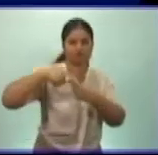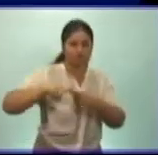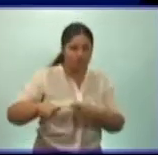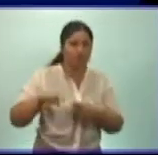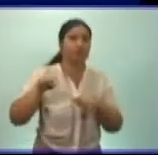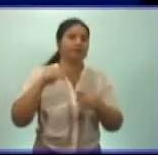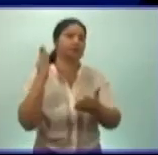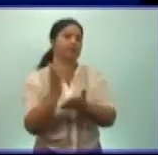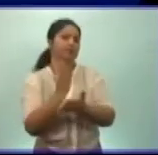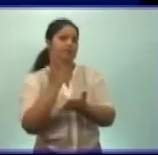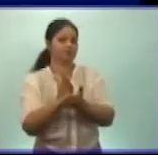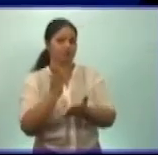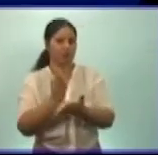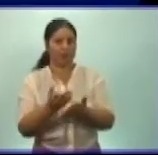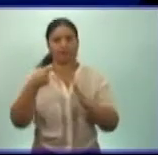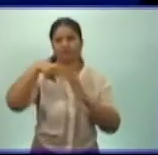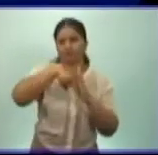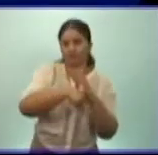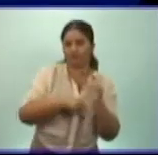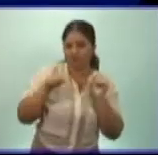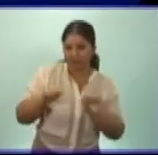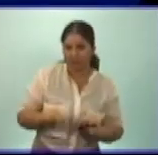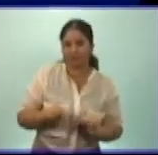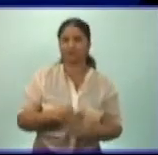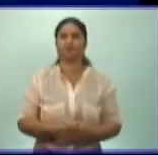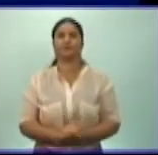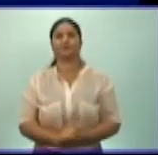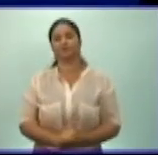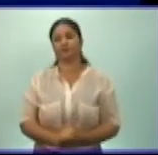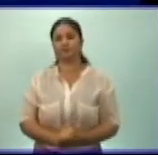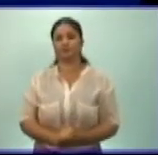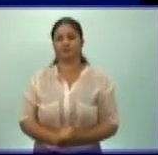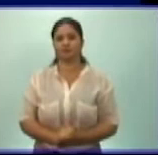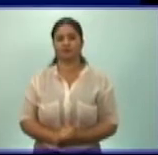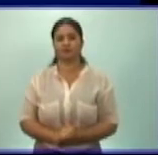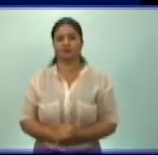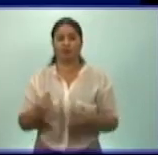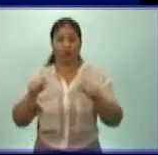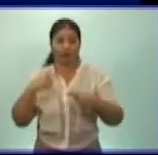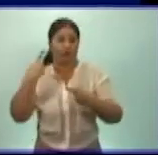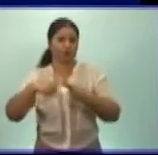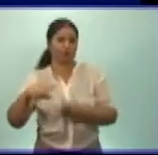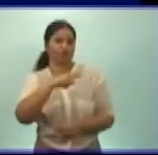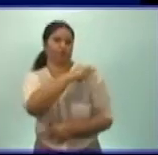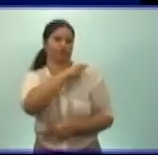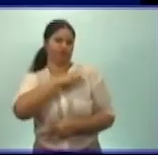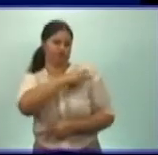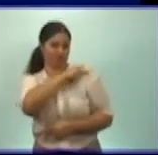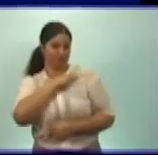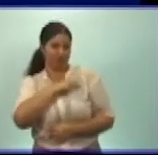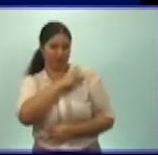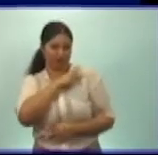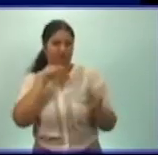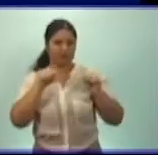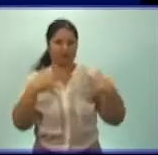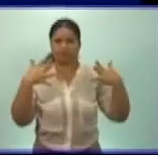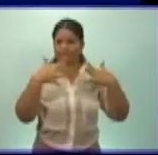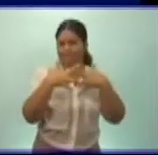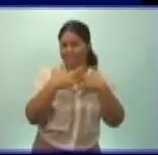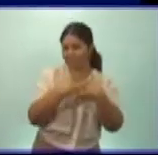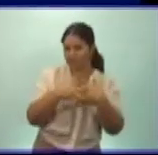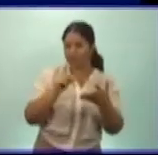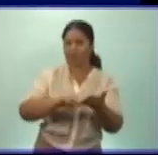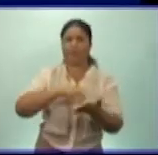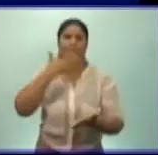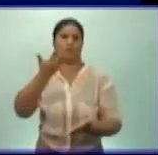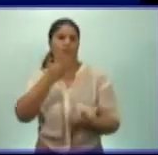determinadas personas para poder lograr ascender en la escala social, como ocurre con la obra que vamos a comenzar a